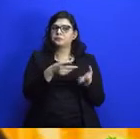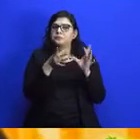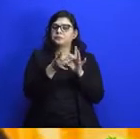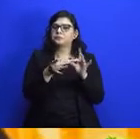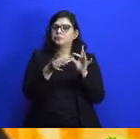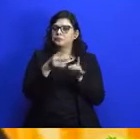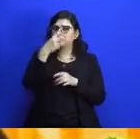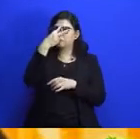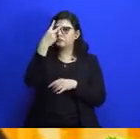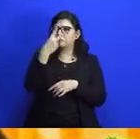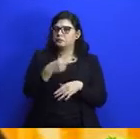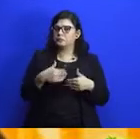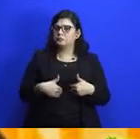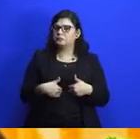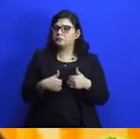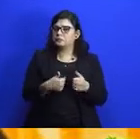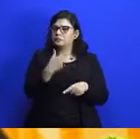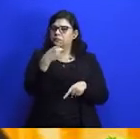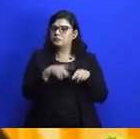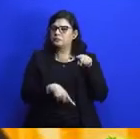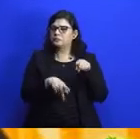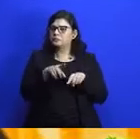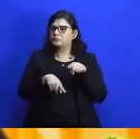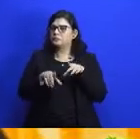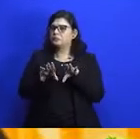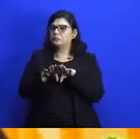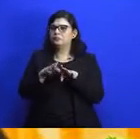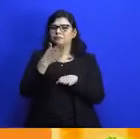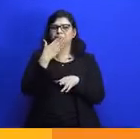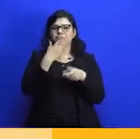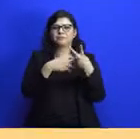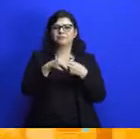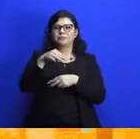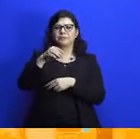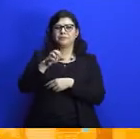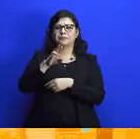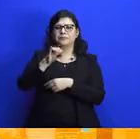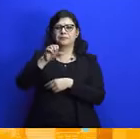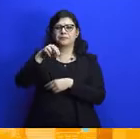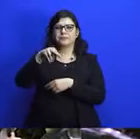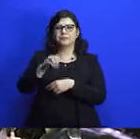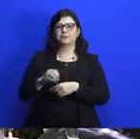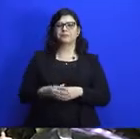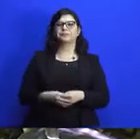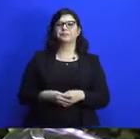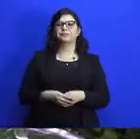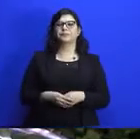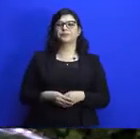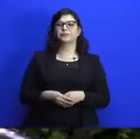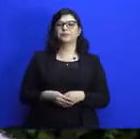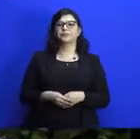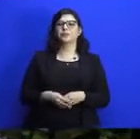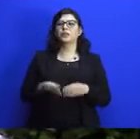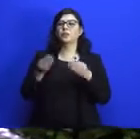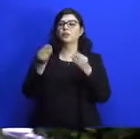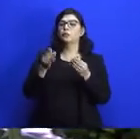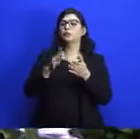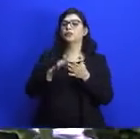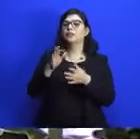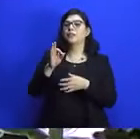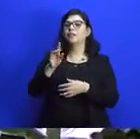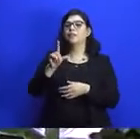combatir el hambre allá también. Bienvenido, Mariano. Muchas gracias, Flavio,